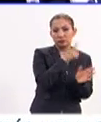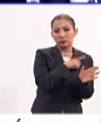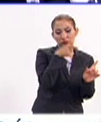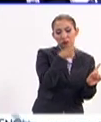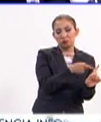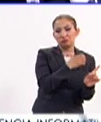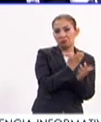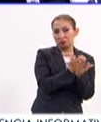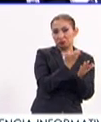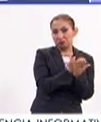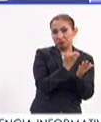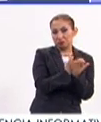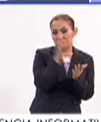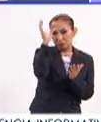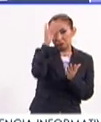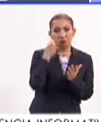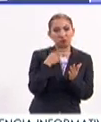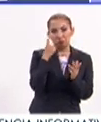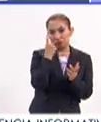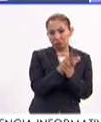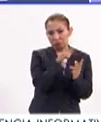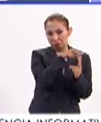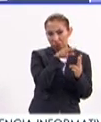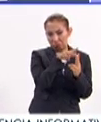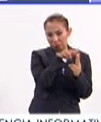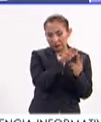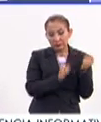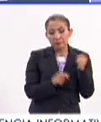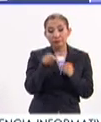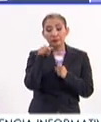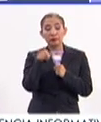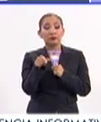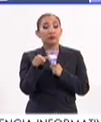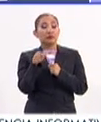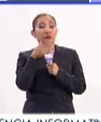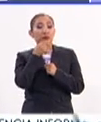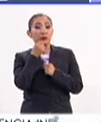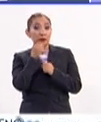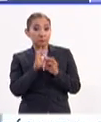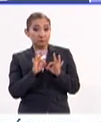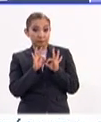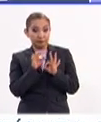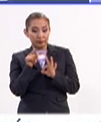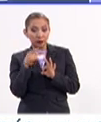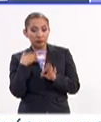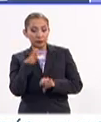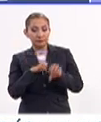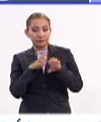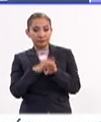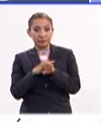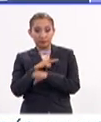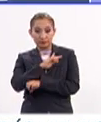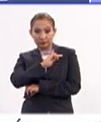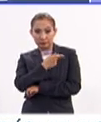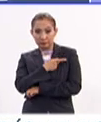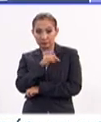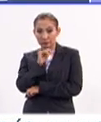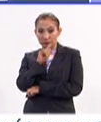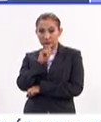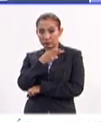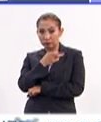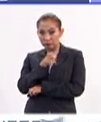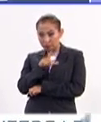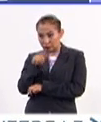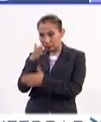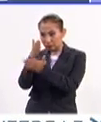más economía y ciencia política. Tiene un papel muy importante cuando es embajador en Portugal, y